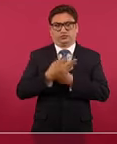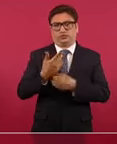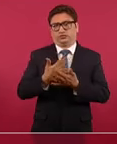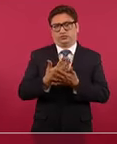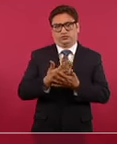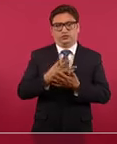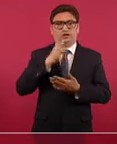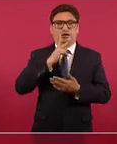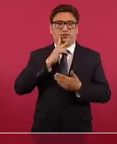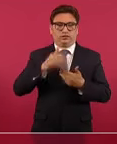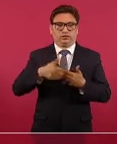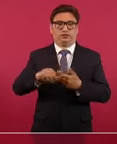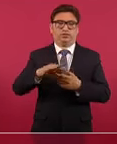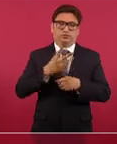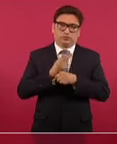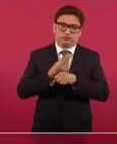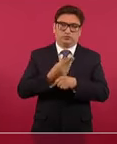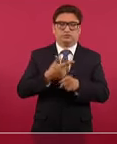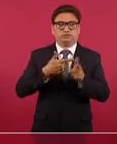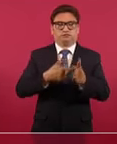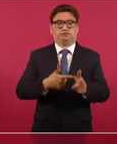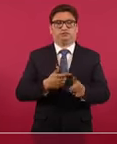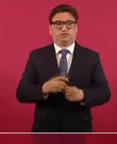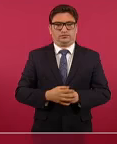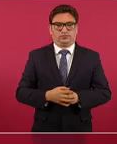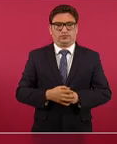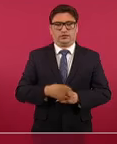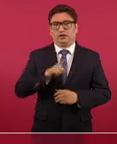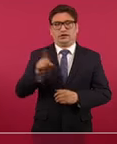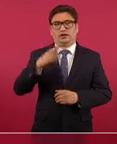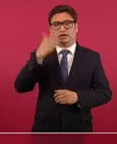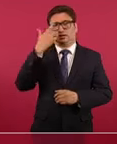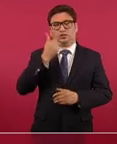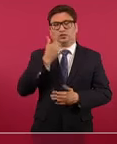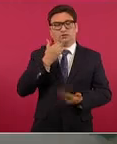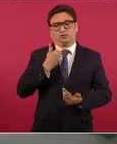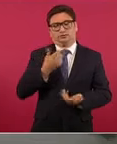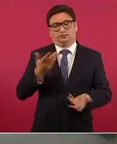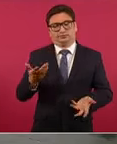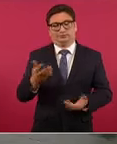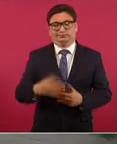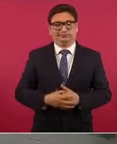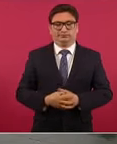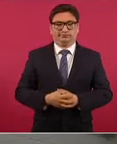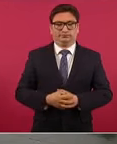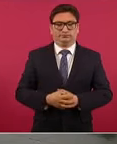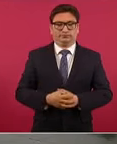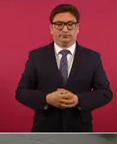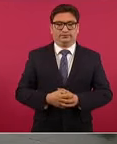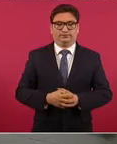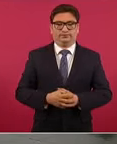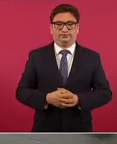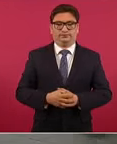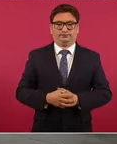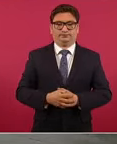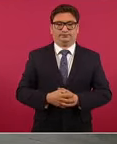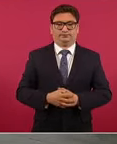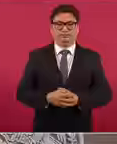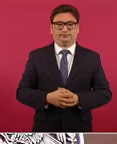deben ya demorar no tienen razón de ser este son